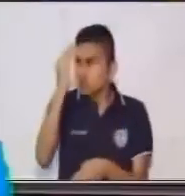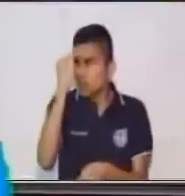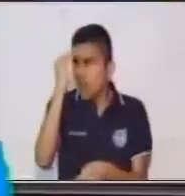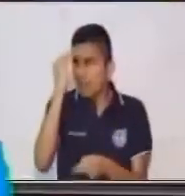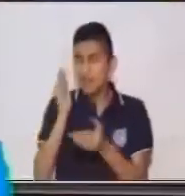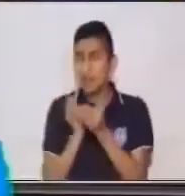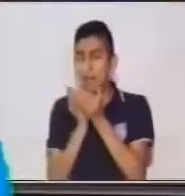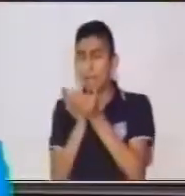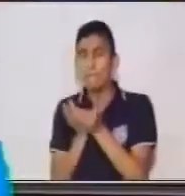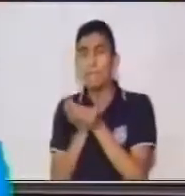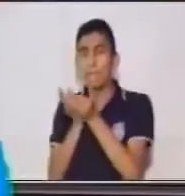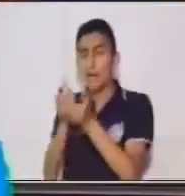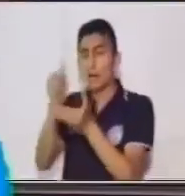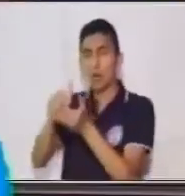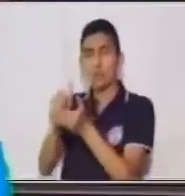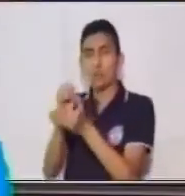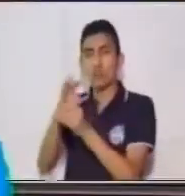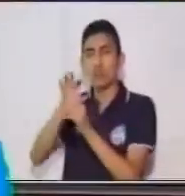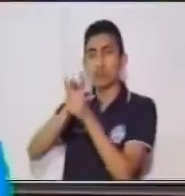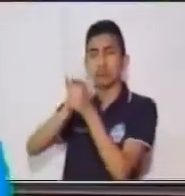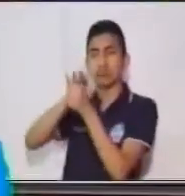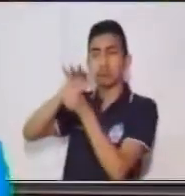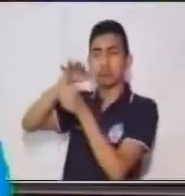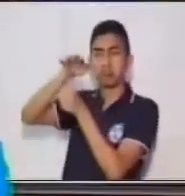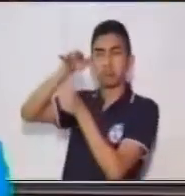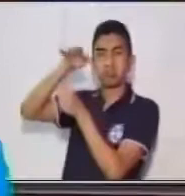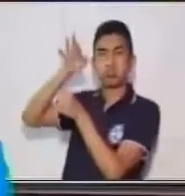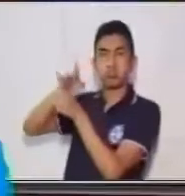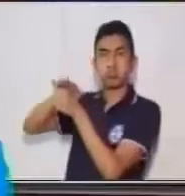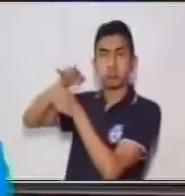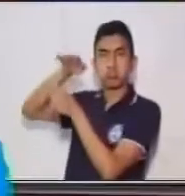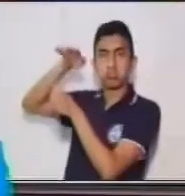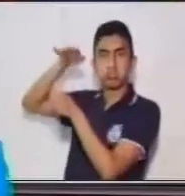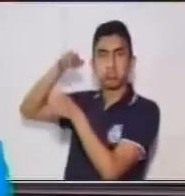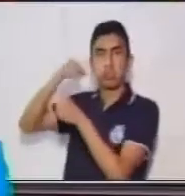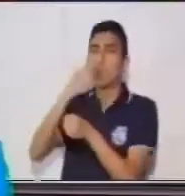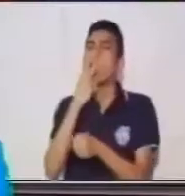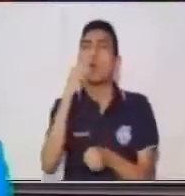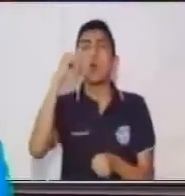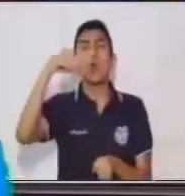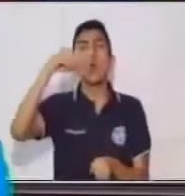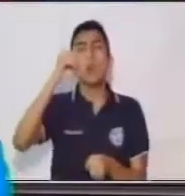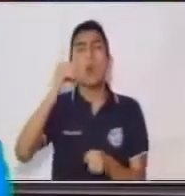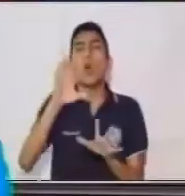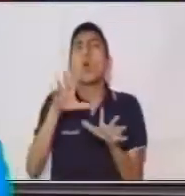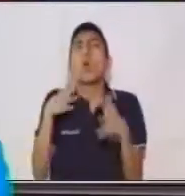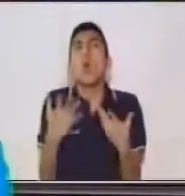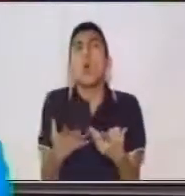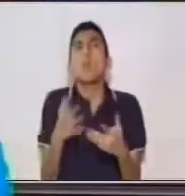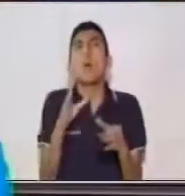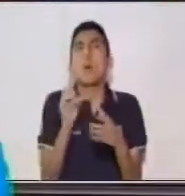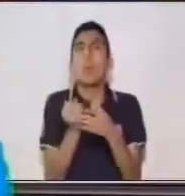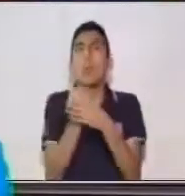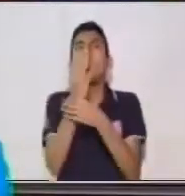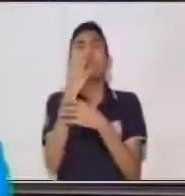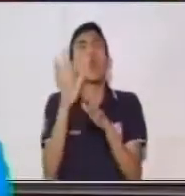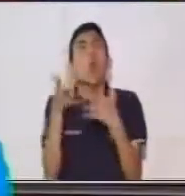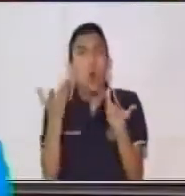pero ese humo tiene que expulsarlo el barco. Y adivinen por dónde sale.